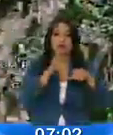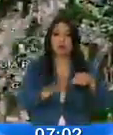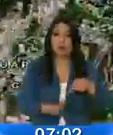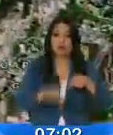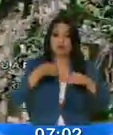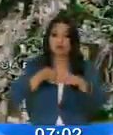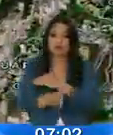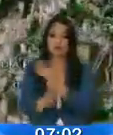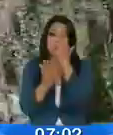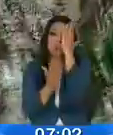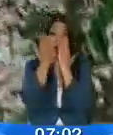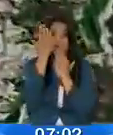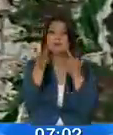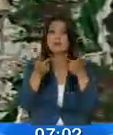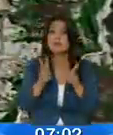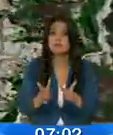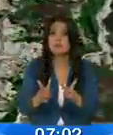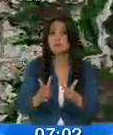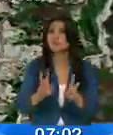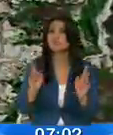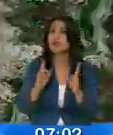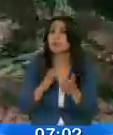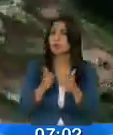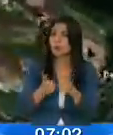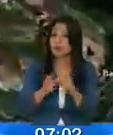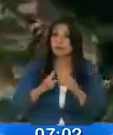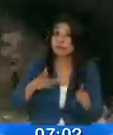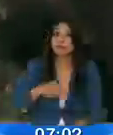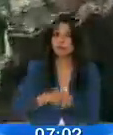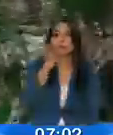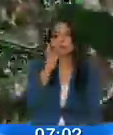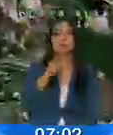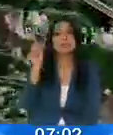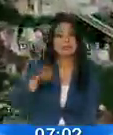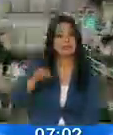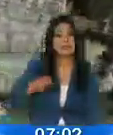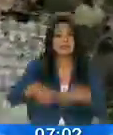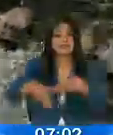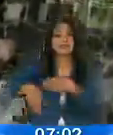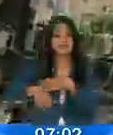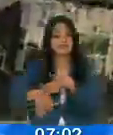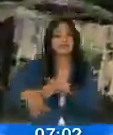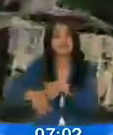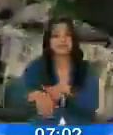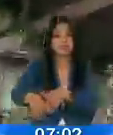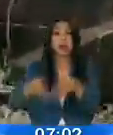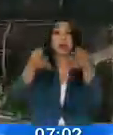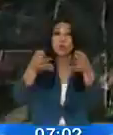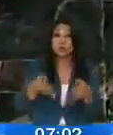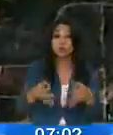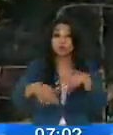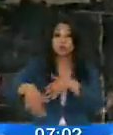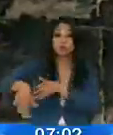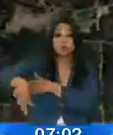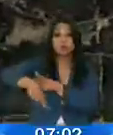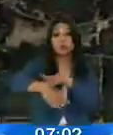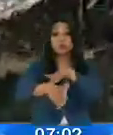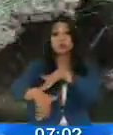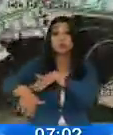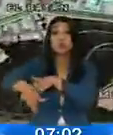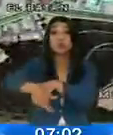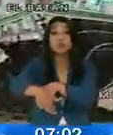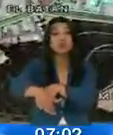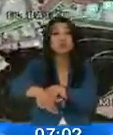al túnel Guayasamín no presenta mayor inconveniente, no así la Simón Bolívar, donde hay carga sumamente fuerte, justamente a la altura